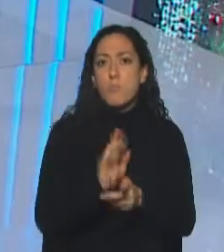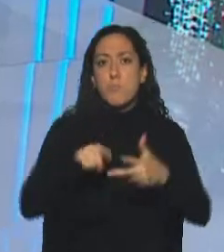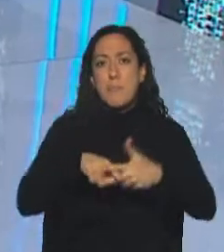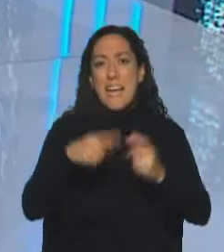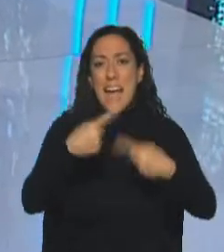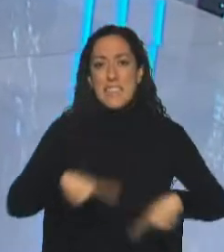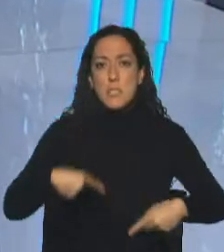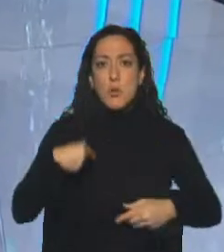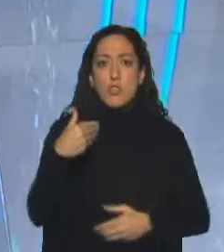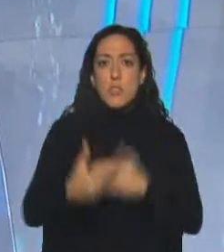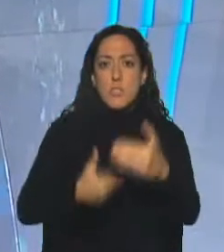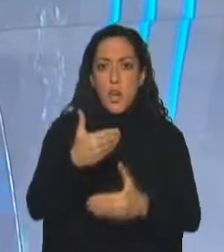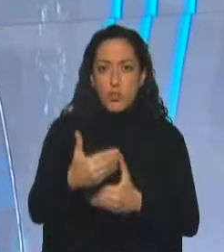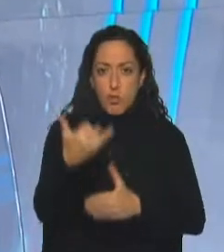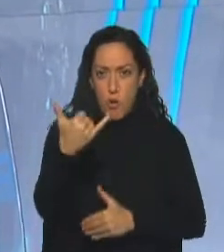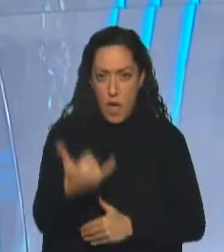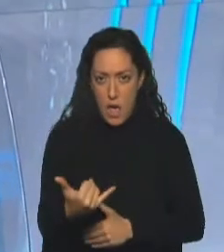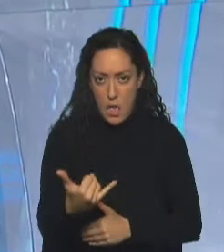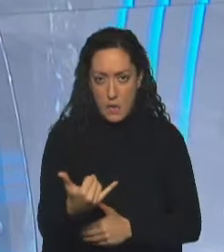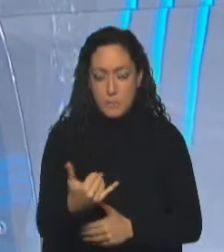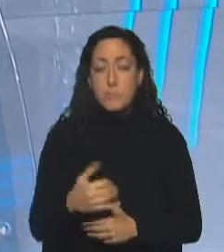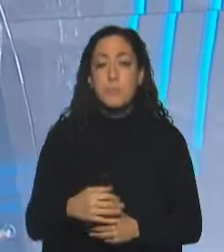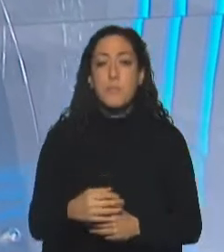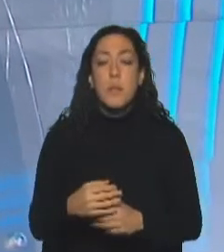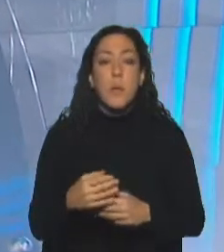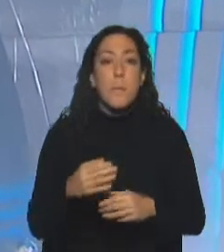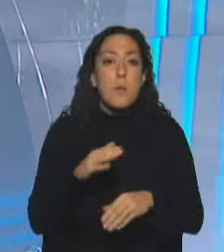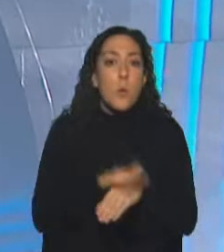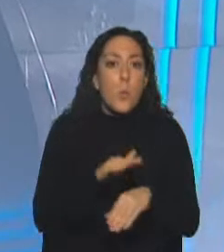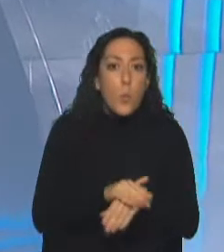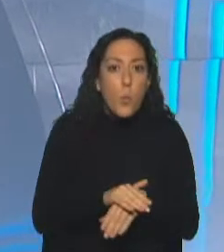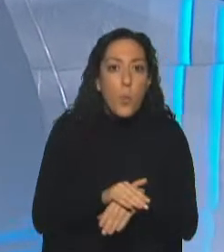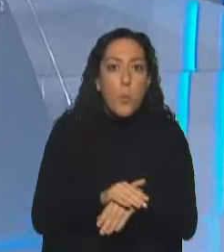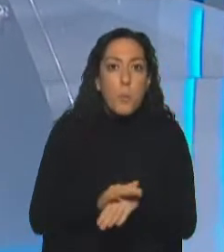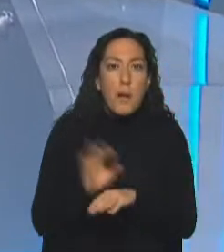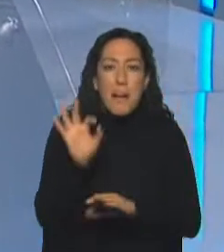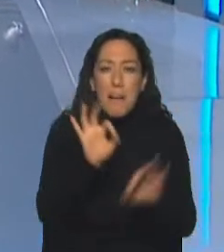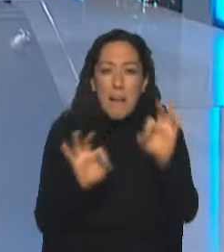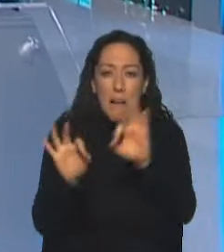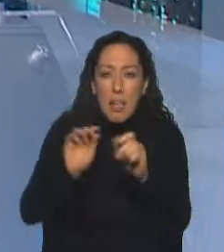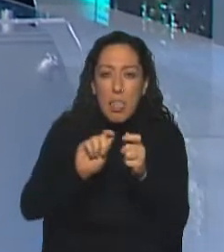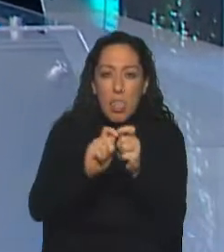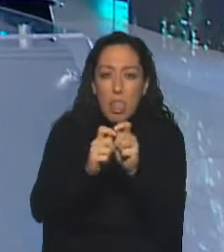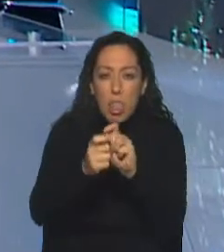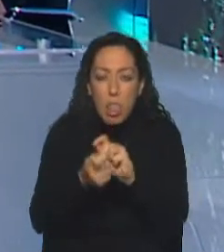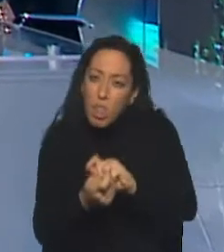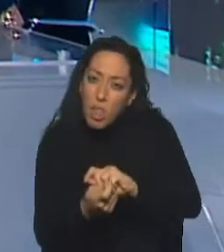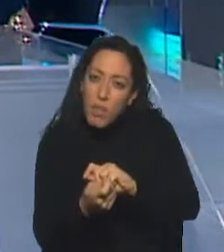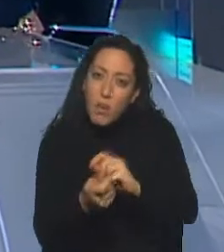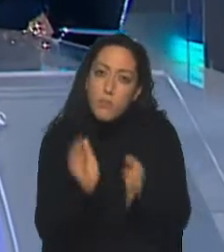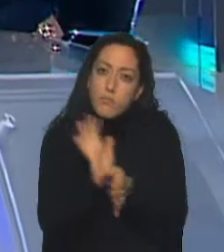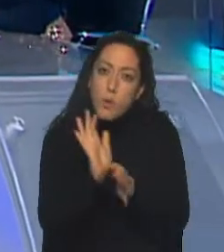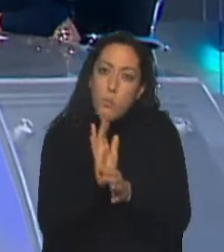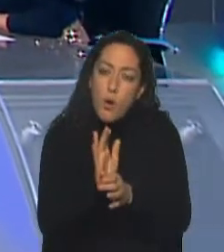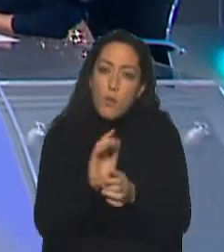Pero entre otras cosas es por las mutaciones que van teniendo esos gérmenes al enfrentarse con